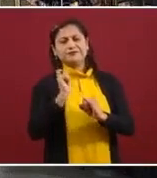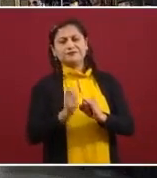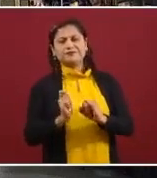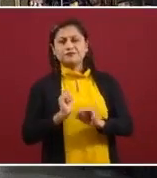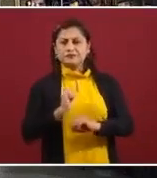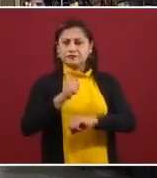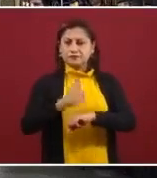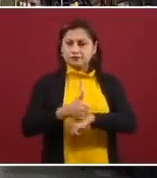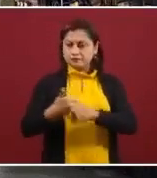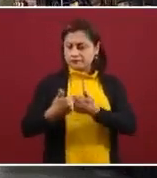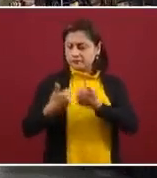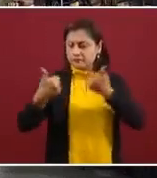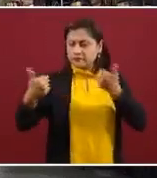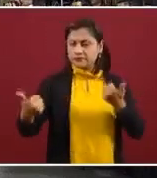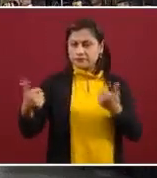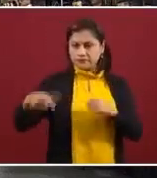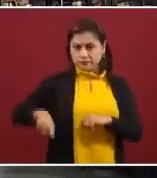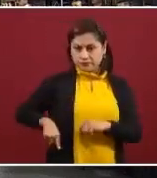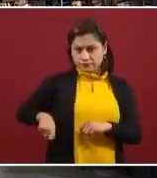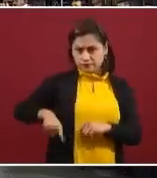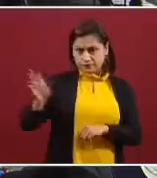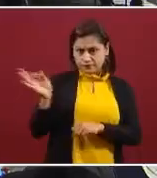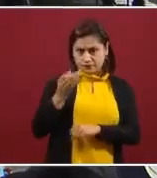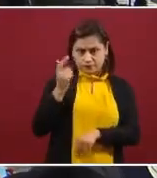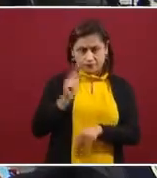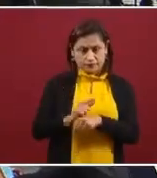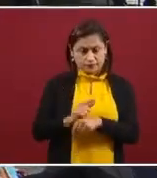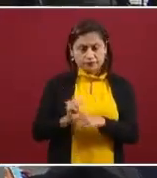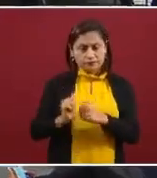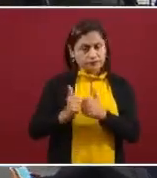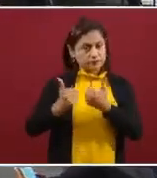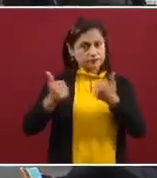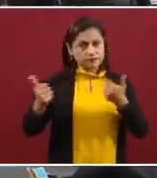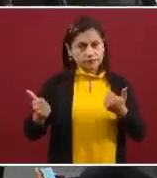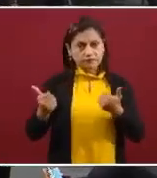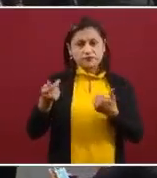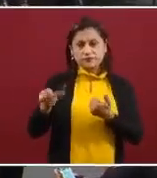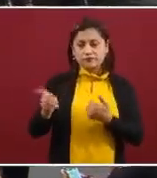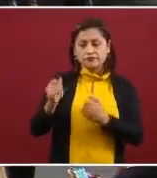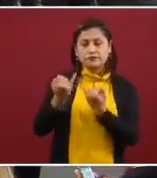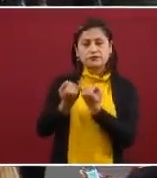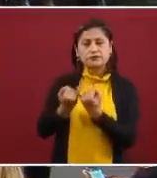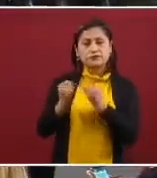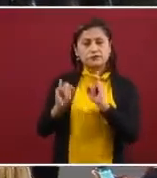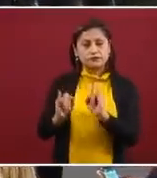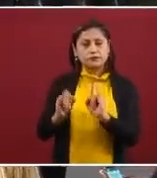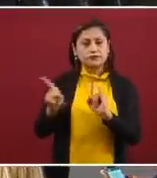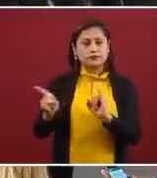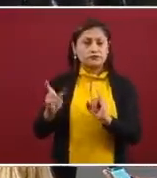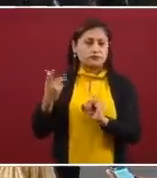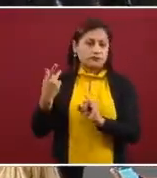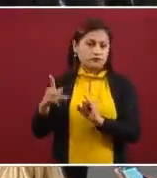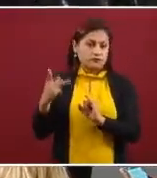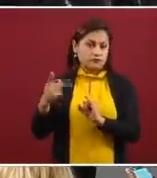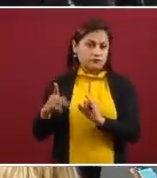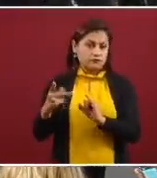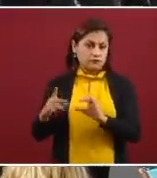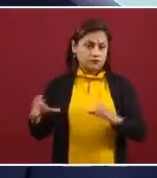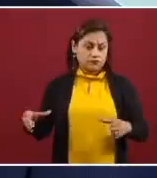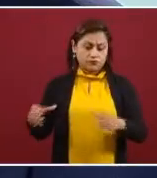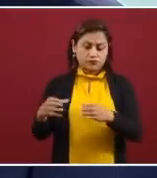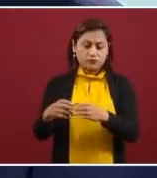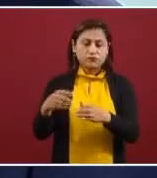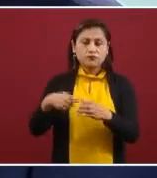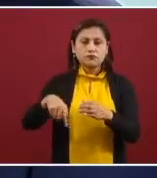descentralizado de la Administración Pública Federal, con personalidad jurídica y patrimonio propio, sectorizado